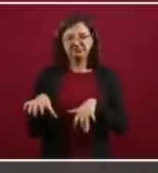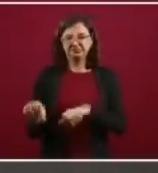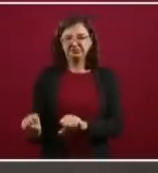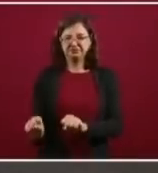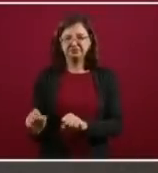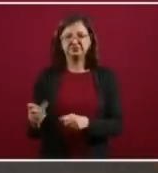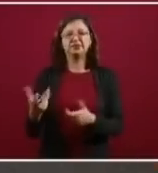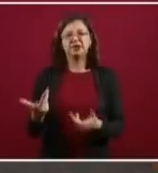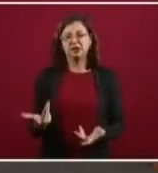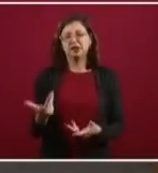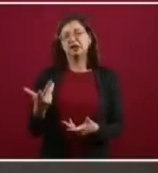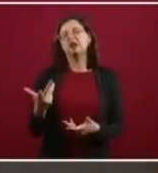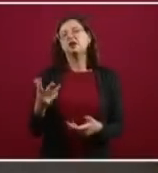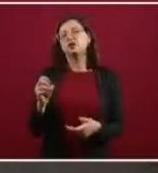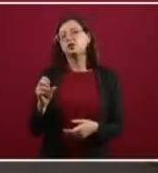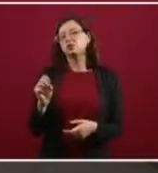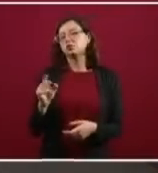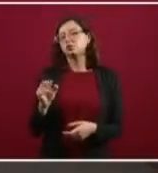Cono Sur.